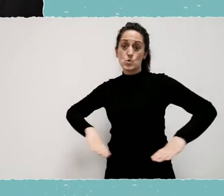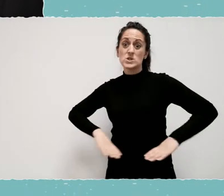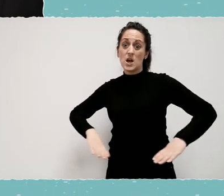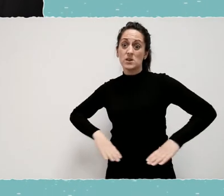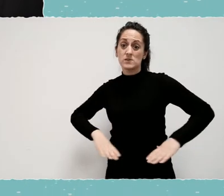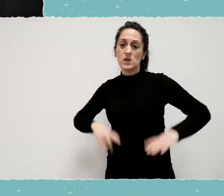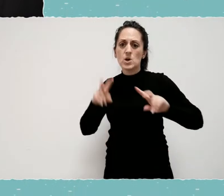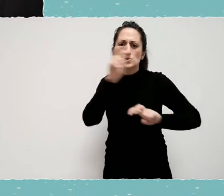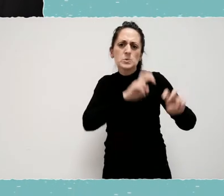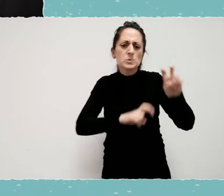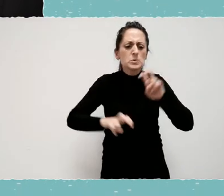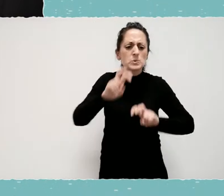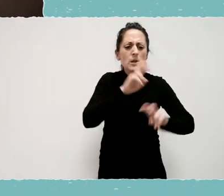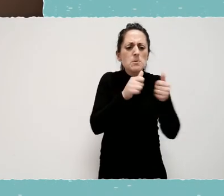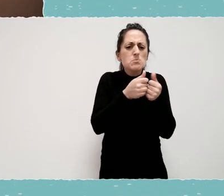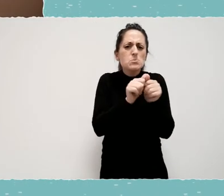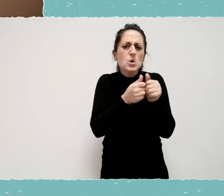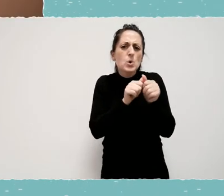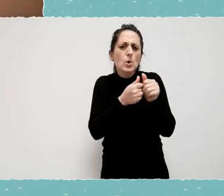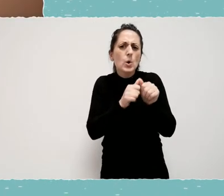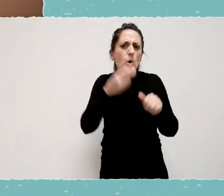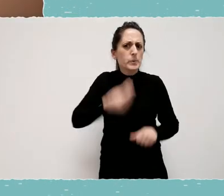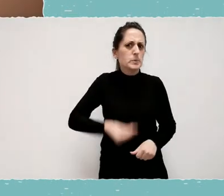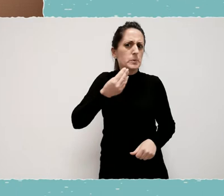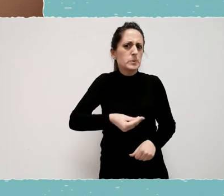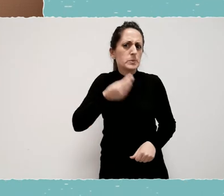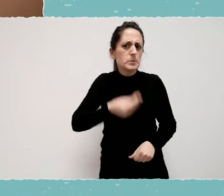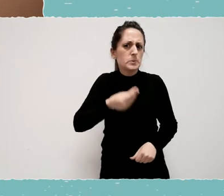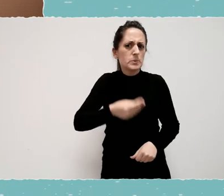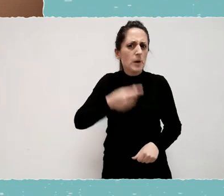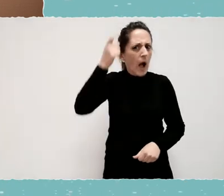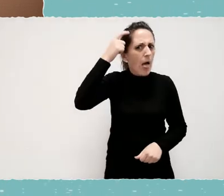moi lixeira, antes de aturar os berros, foi buscar un bo piollo entre